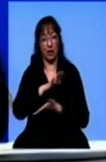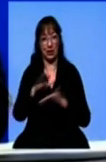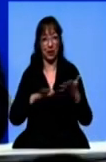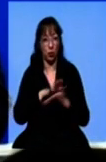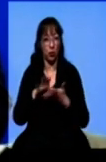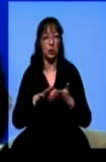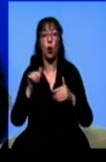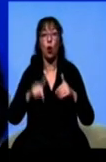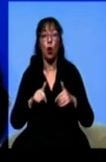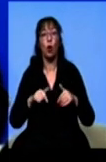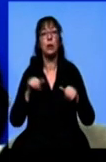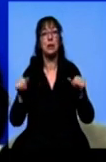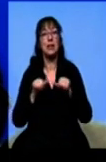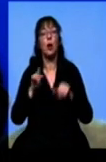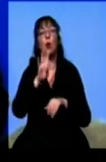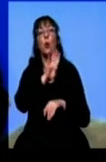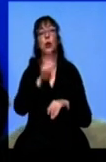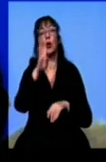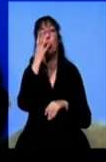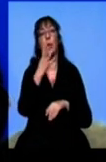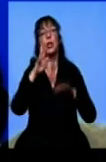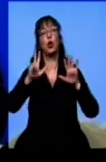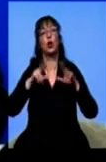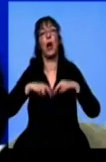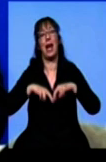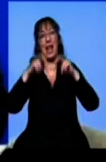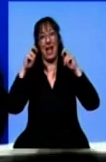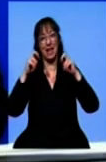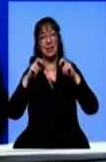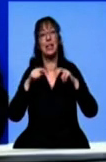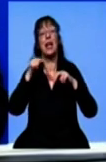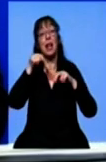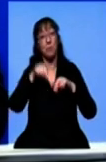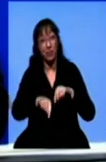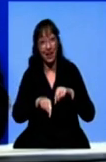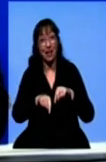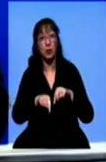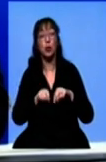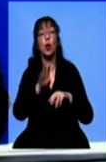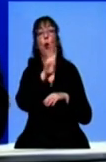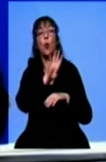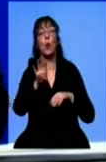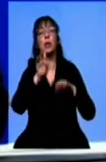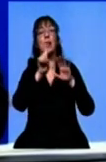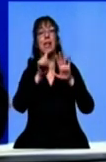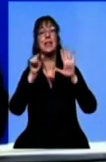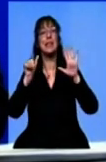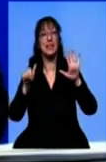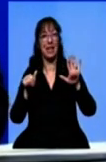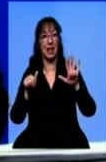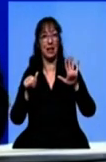hoy se procesaron 448 análisis de los cuales 416